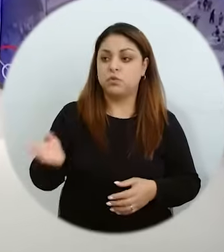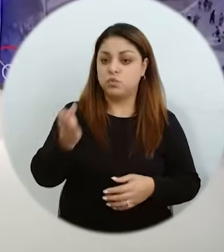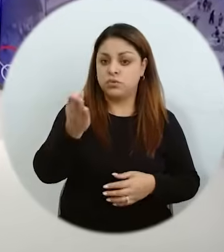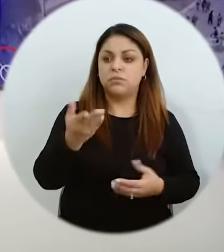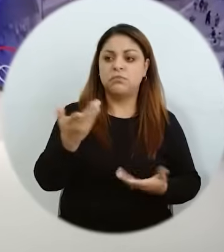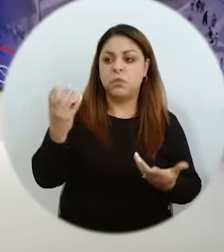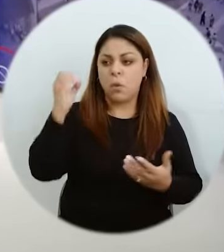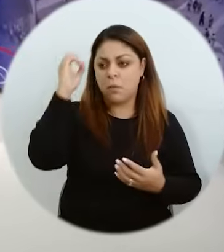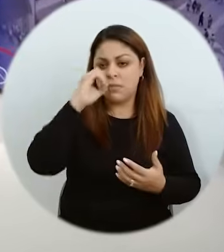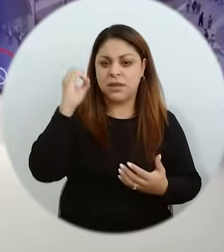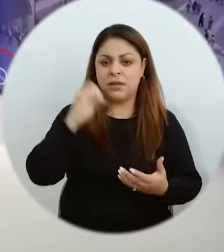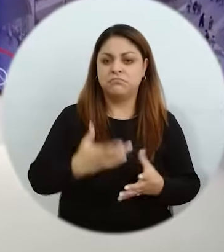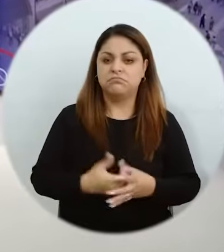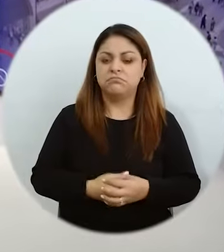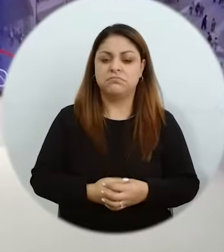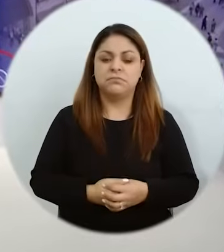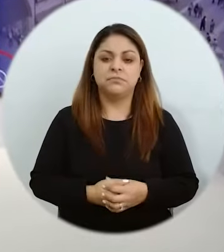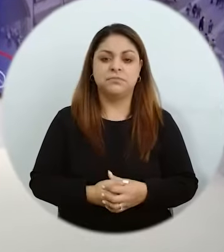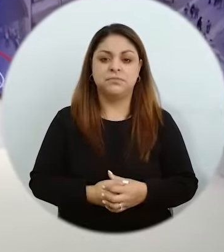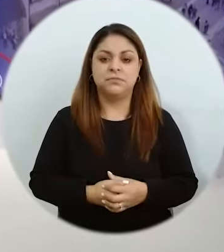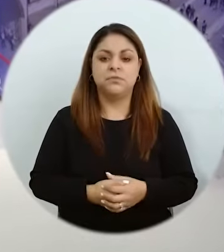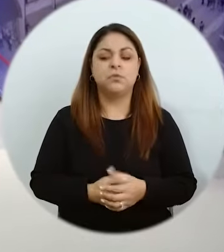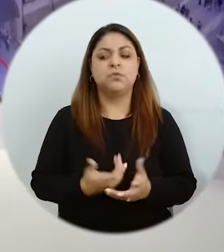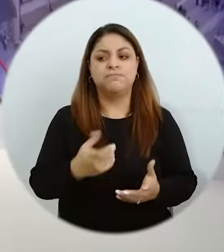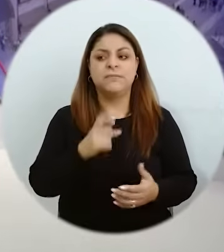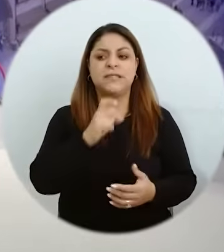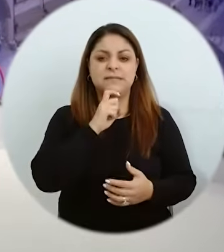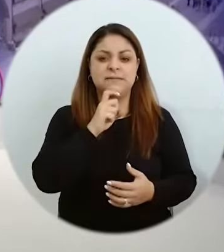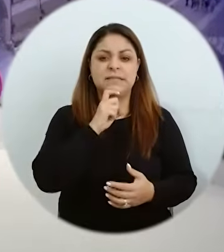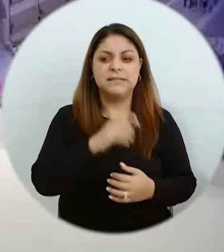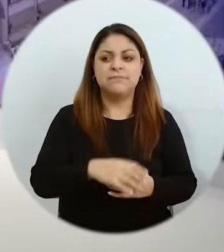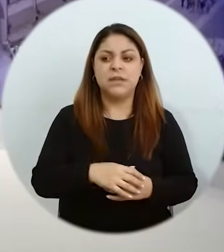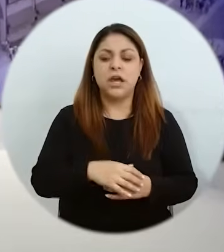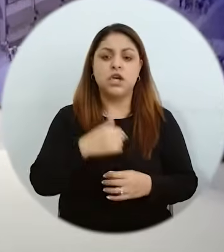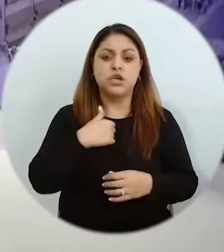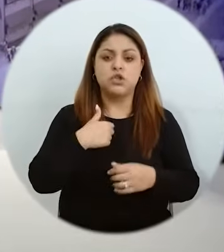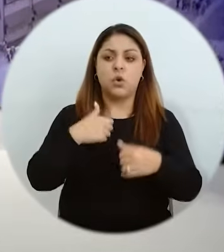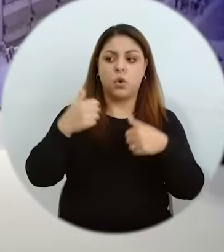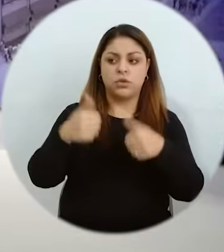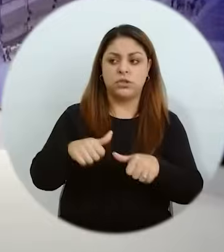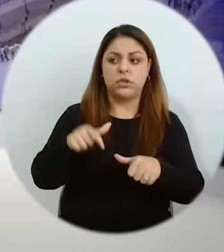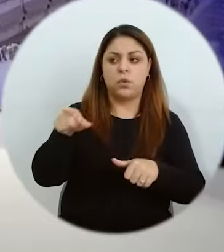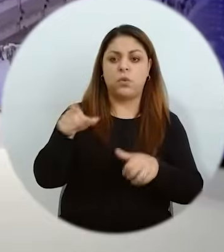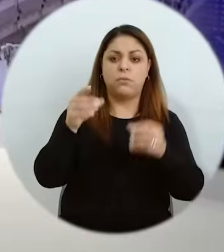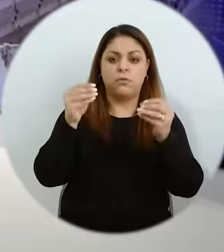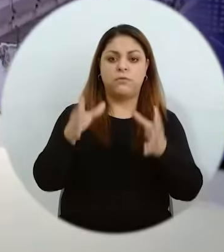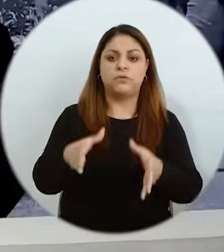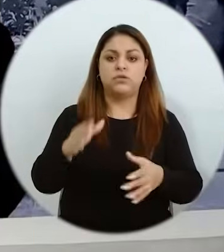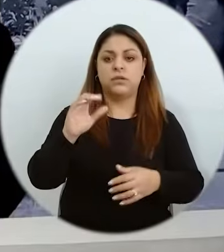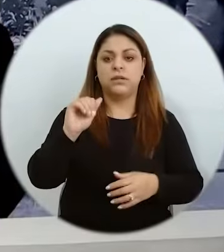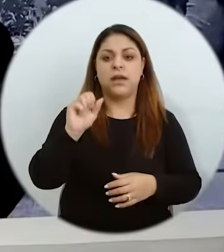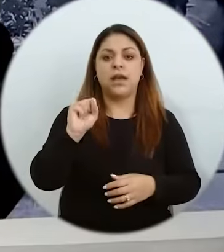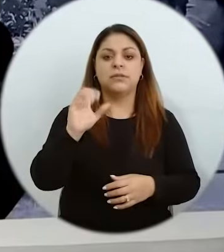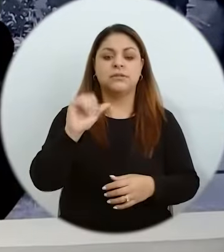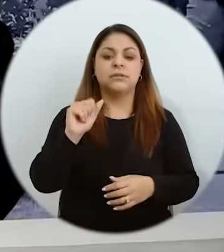¿cuál es su opinión al respecto? Bueno, qué difícil. Coincido con el profesor Cascante